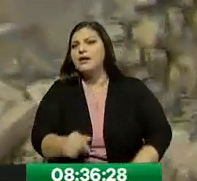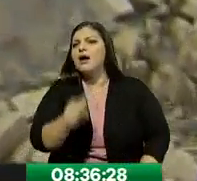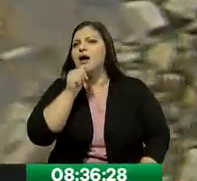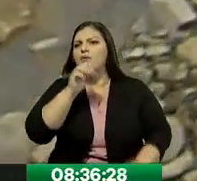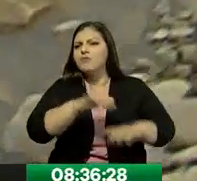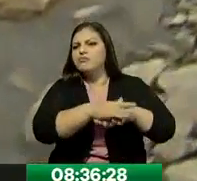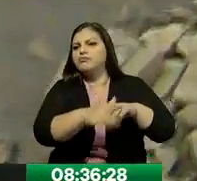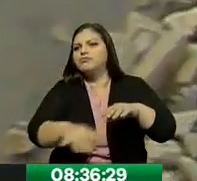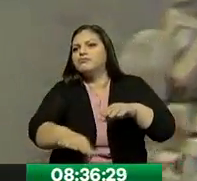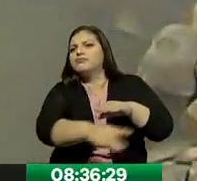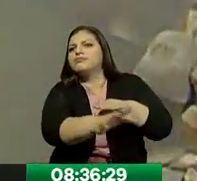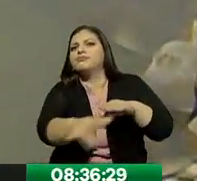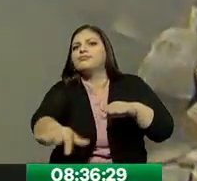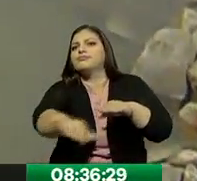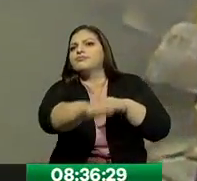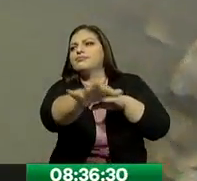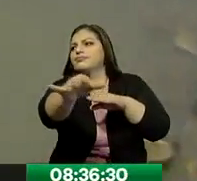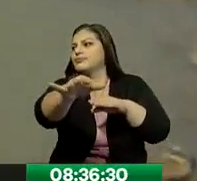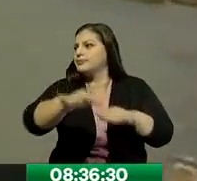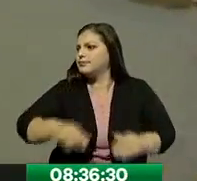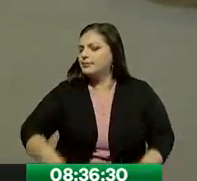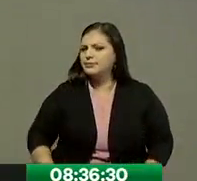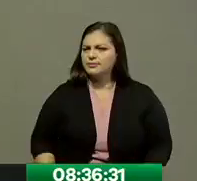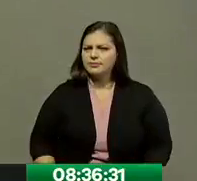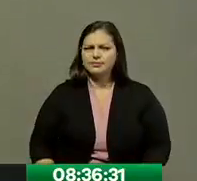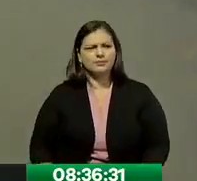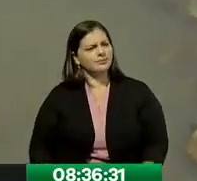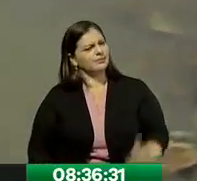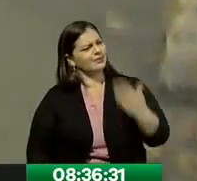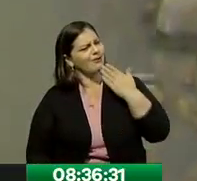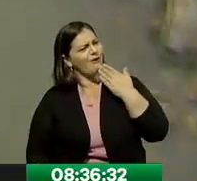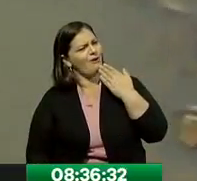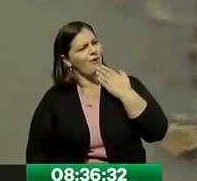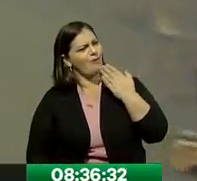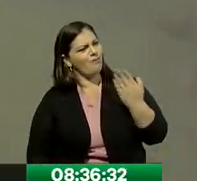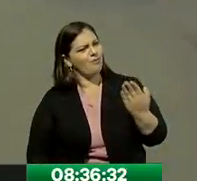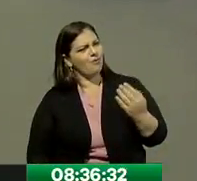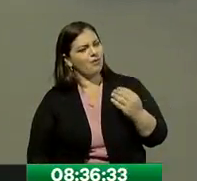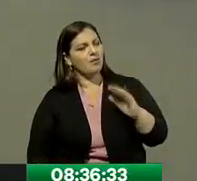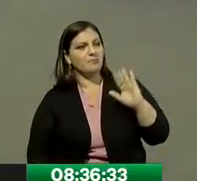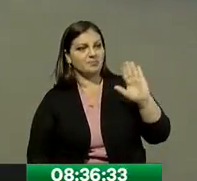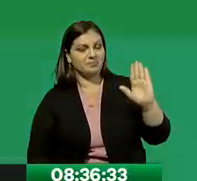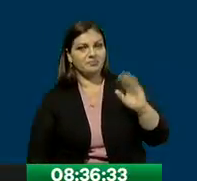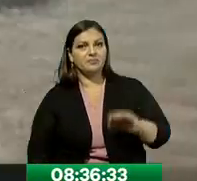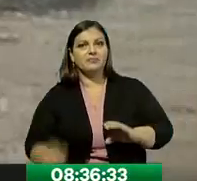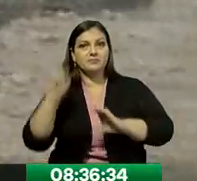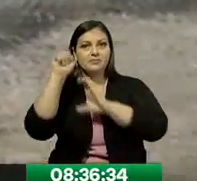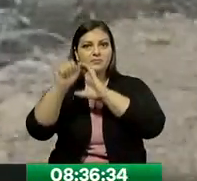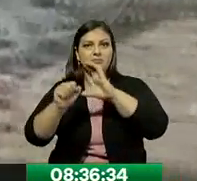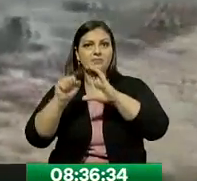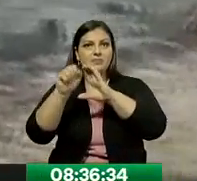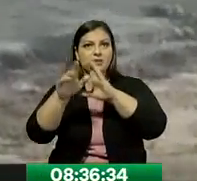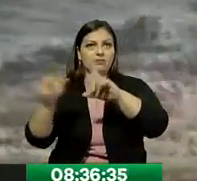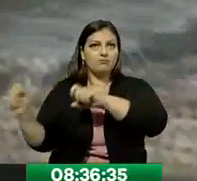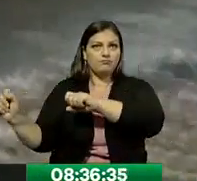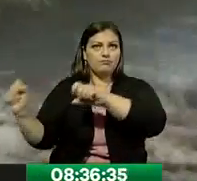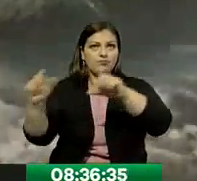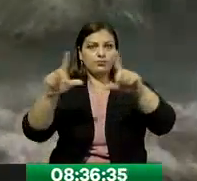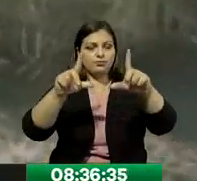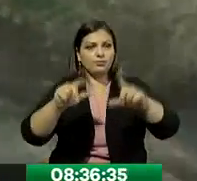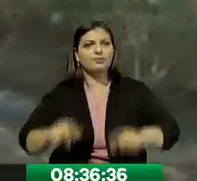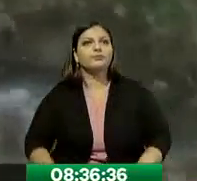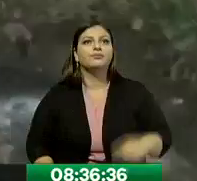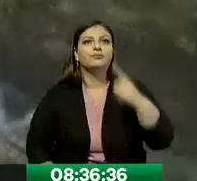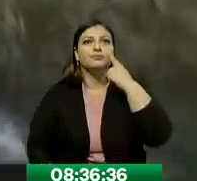que tenemos nosotros estos vídeos para que se puedan dar cuenta de qué manera están afectados y me pueden ayudar